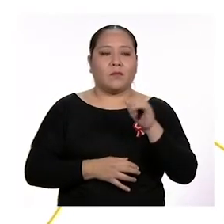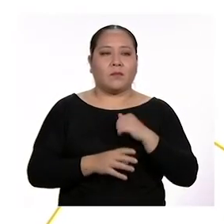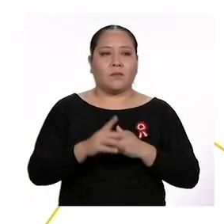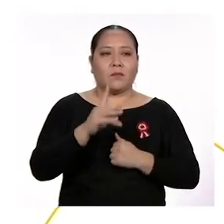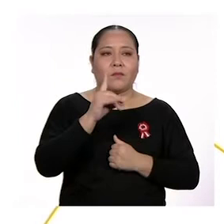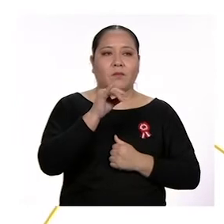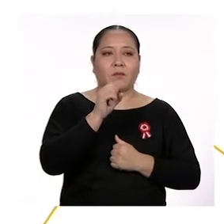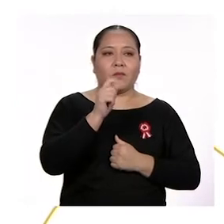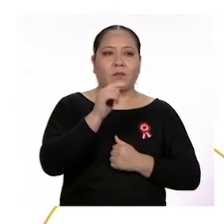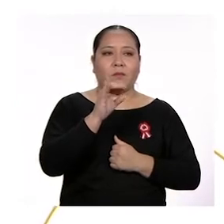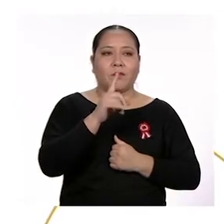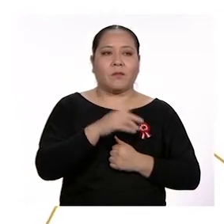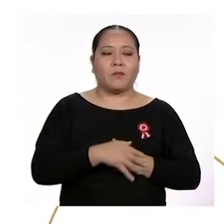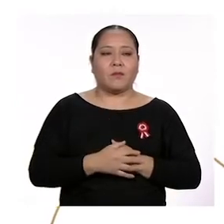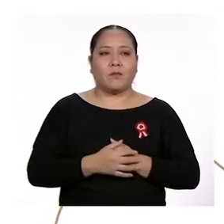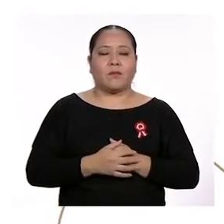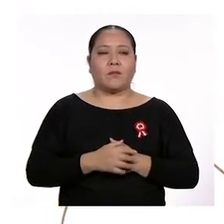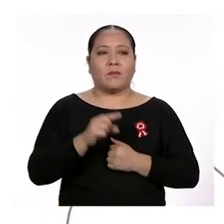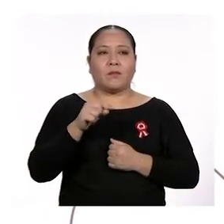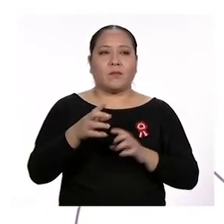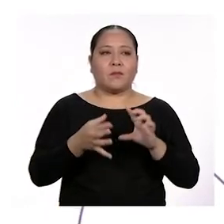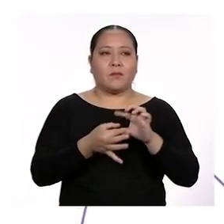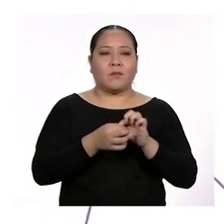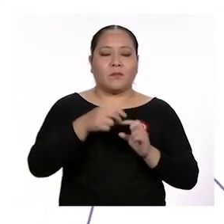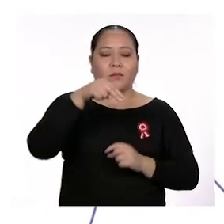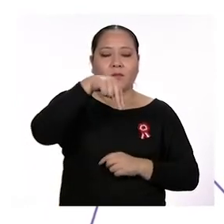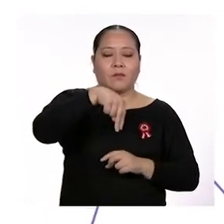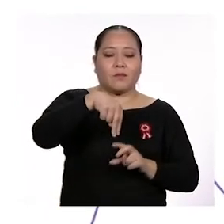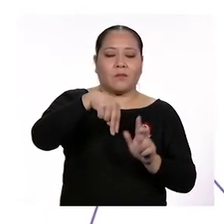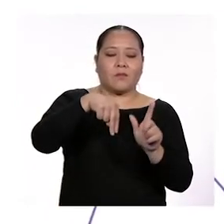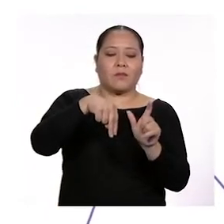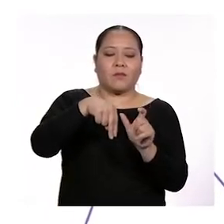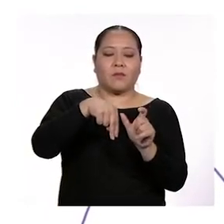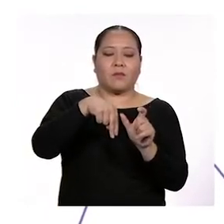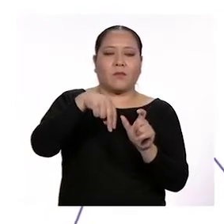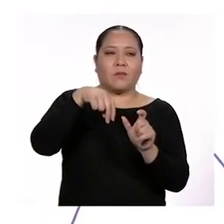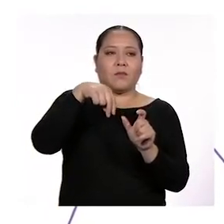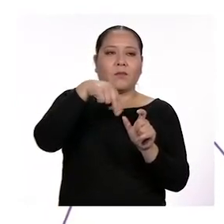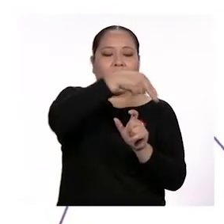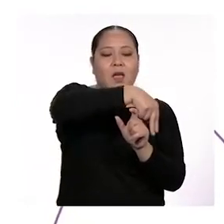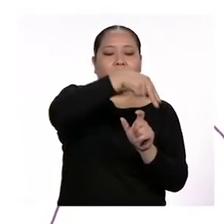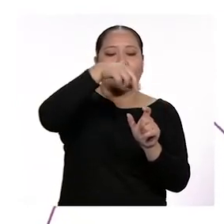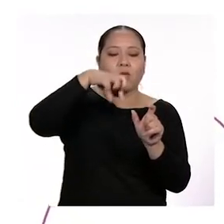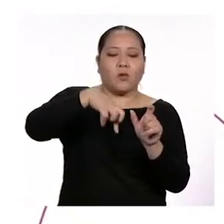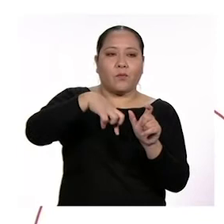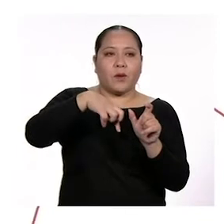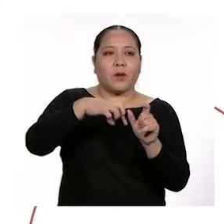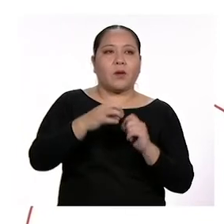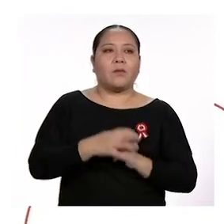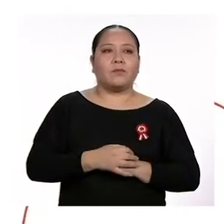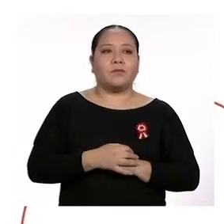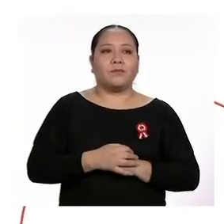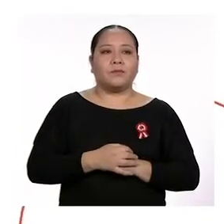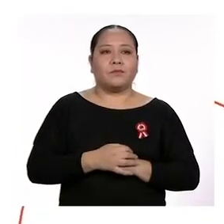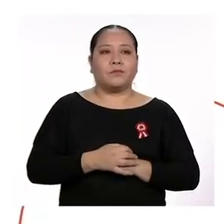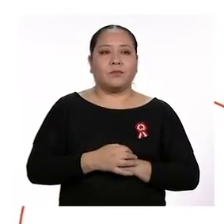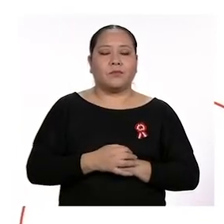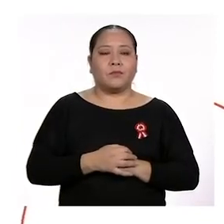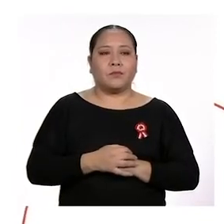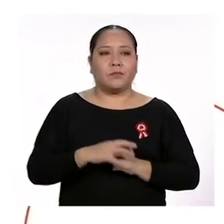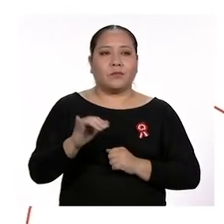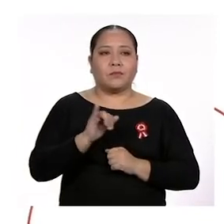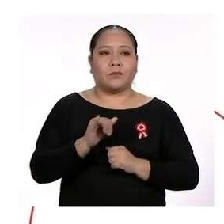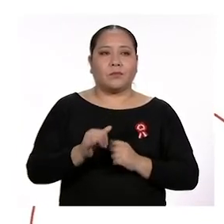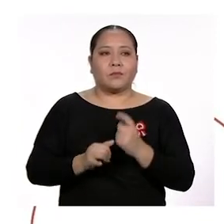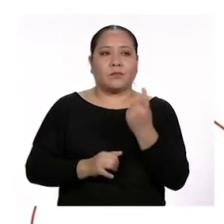diastólica, la unión entre el intervalo N y el intervalo P para los valores diastólicos es